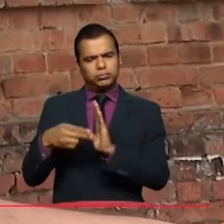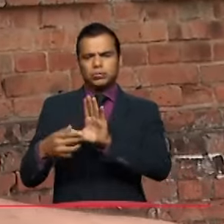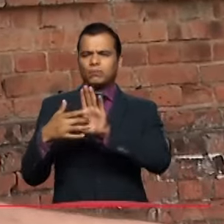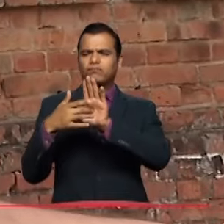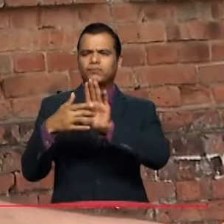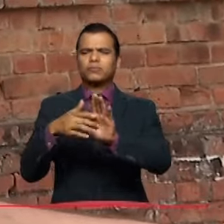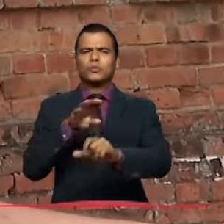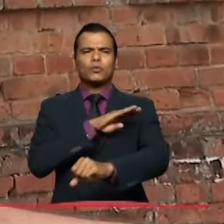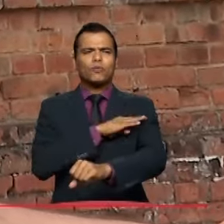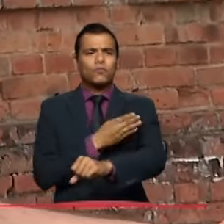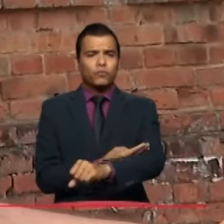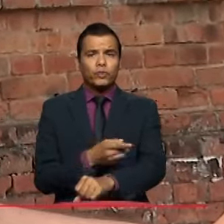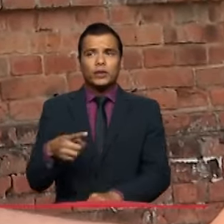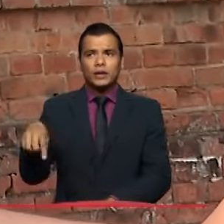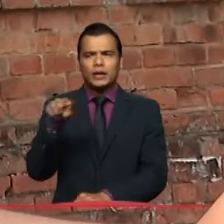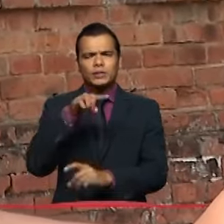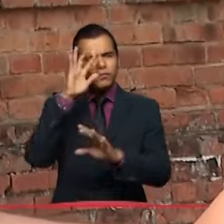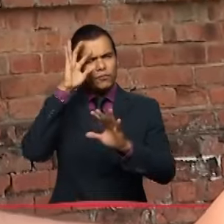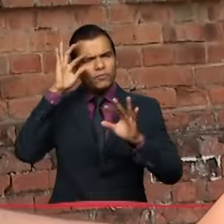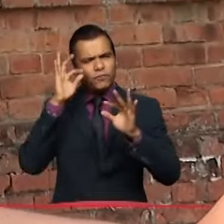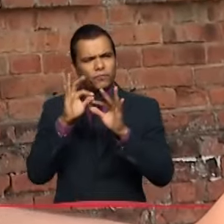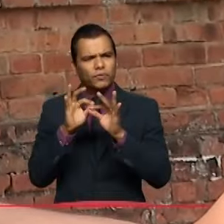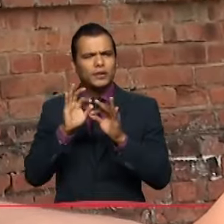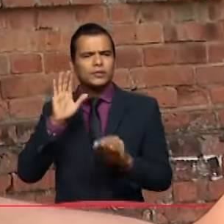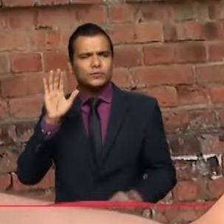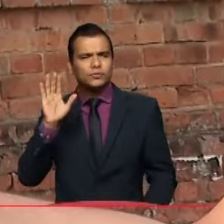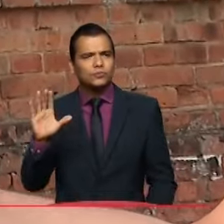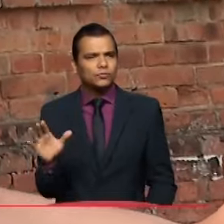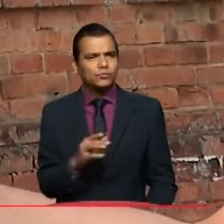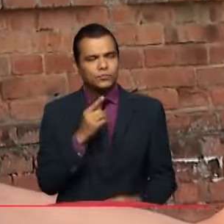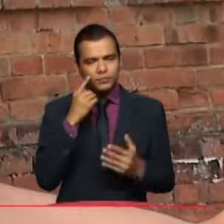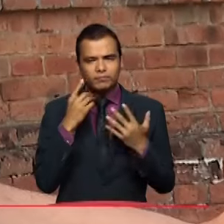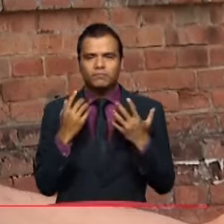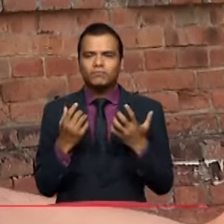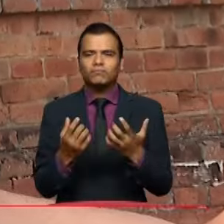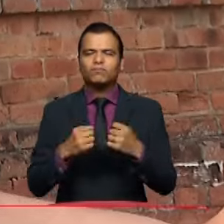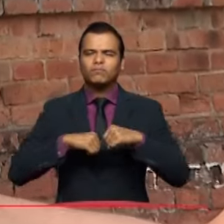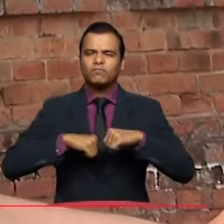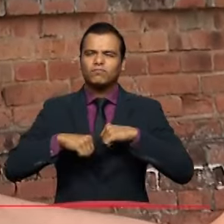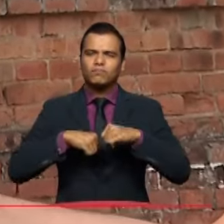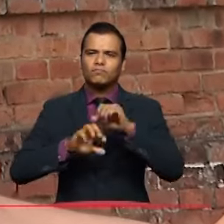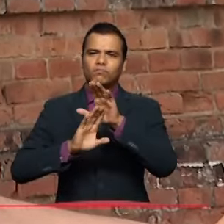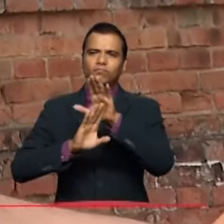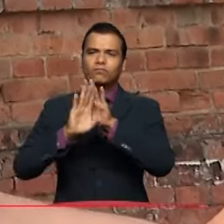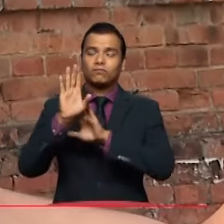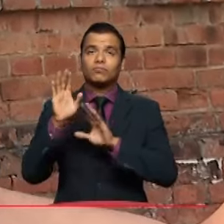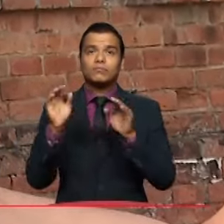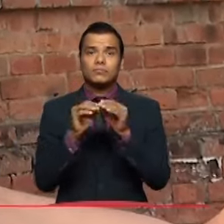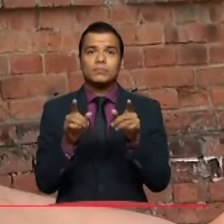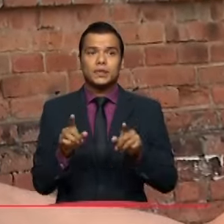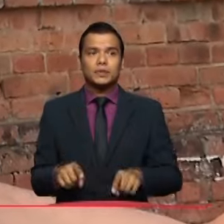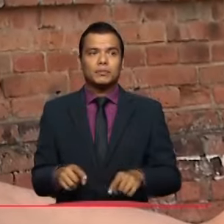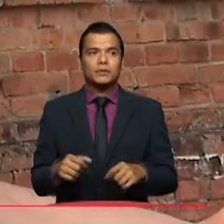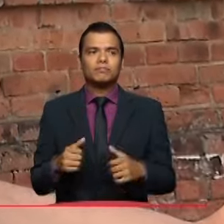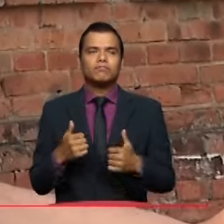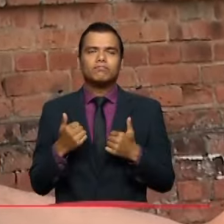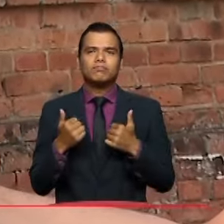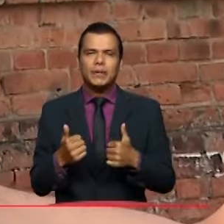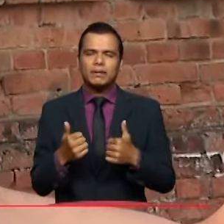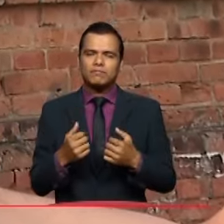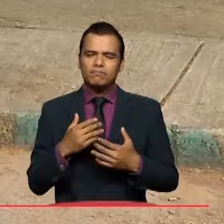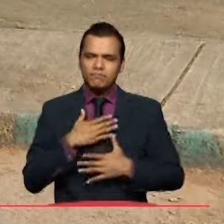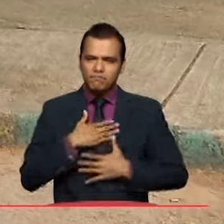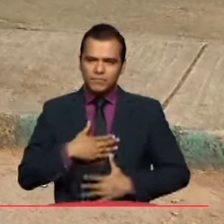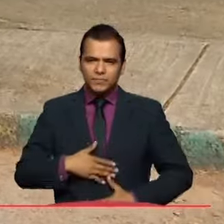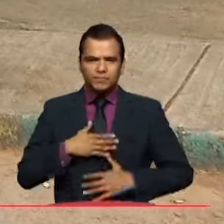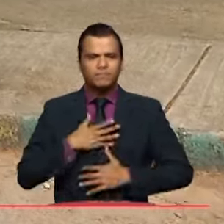esa pastoral que manejan, y las ganas y el deseo de salir adelante y de continuar, de vivir en paz y en